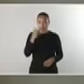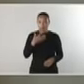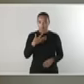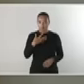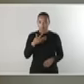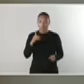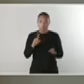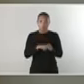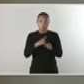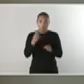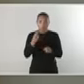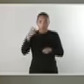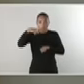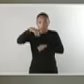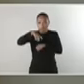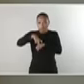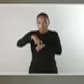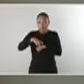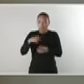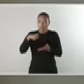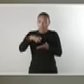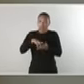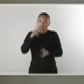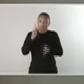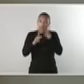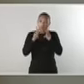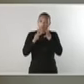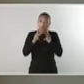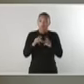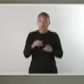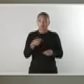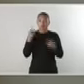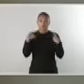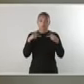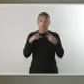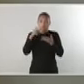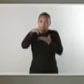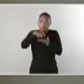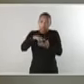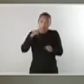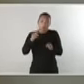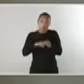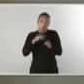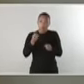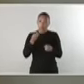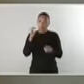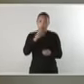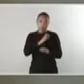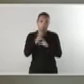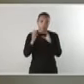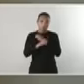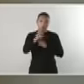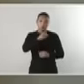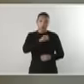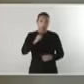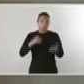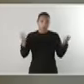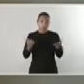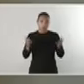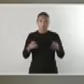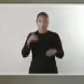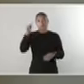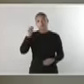deberían de ponerse de rodillas y de hablarles a los ciudadanos de rodillas por tanto mal que le han hecho su campaña también